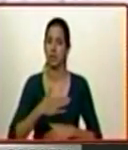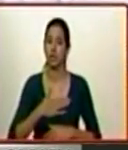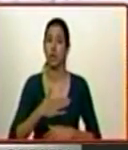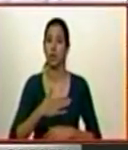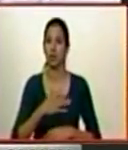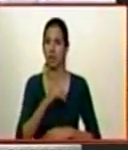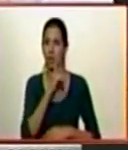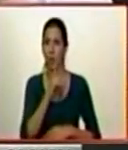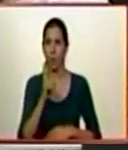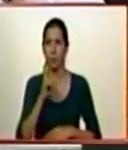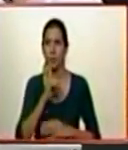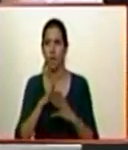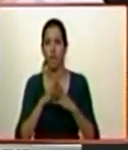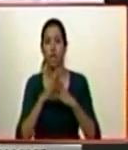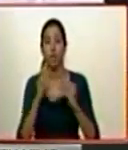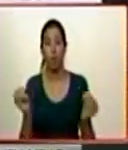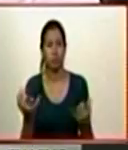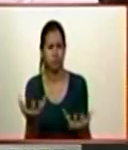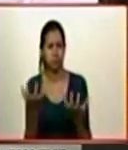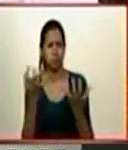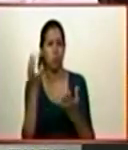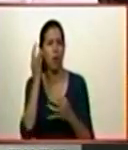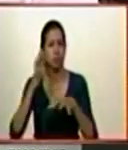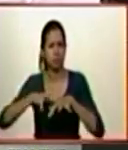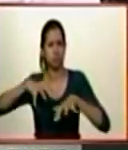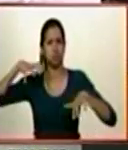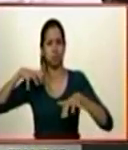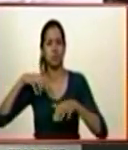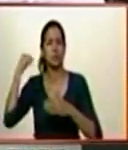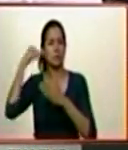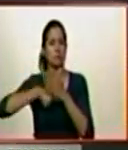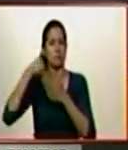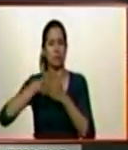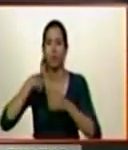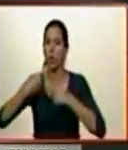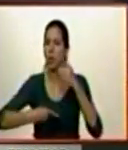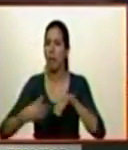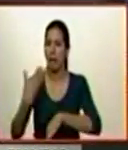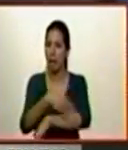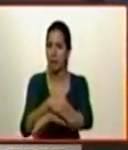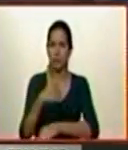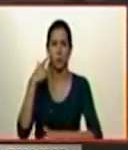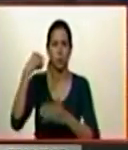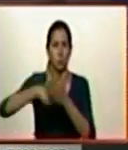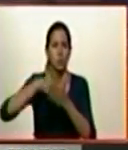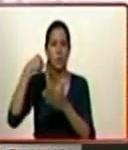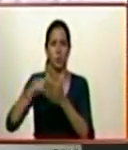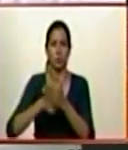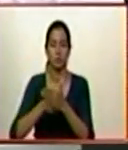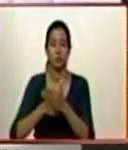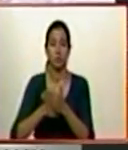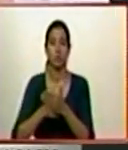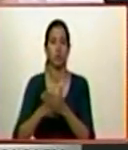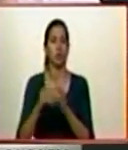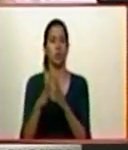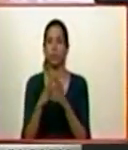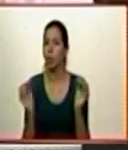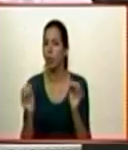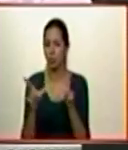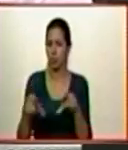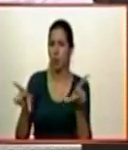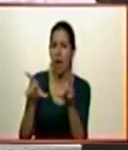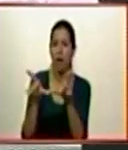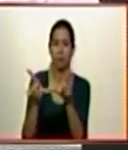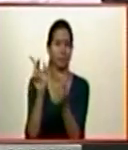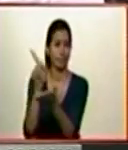nombre de todo este mujerero que ha combatido todos los días en la calle, que ha luchado desde todos los